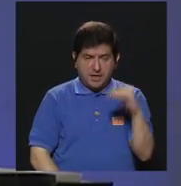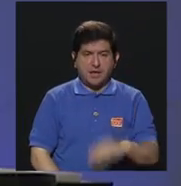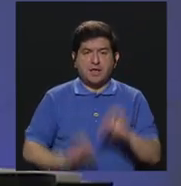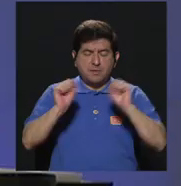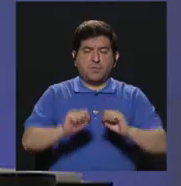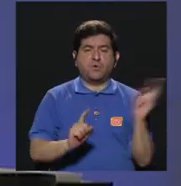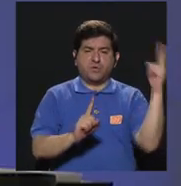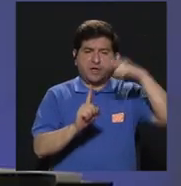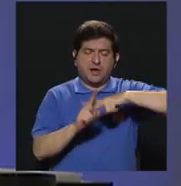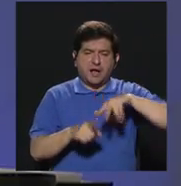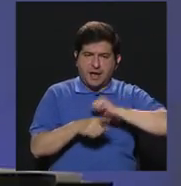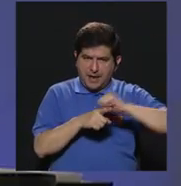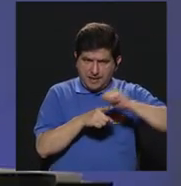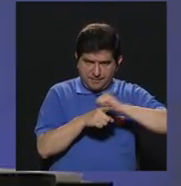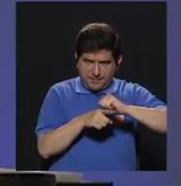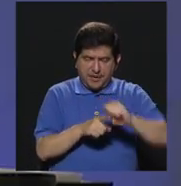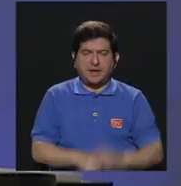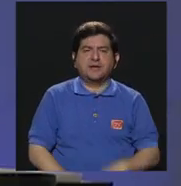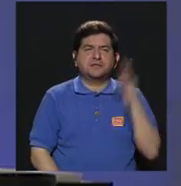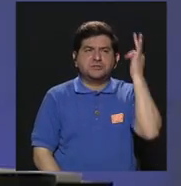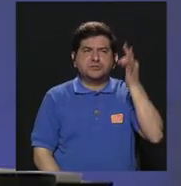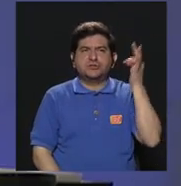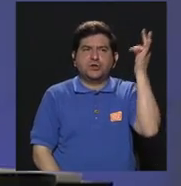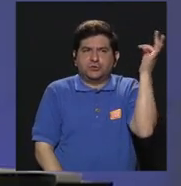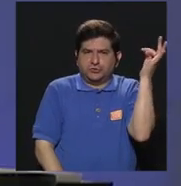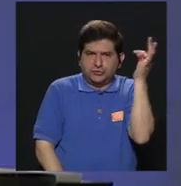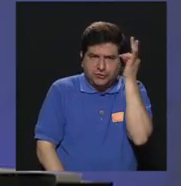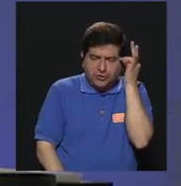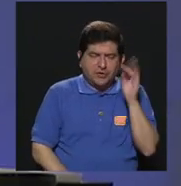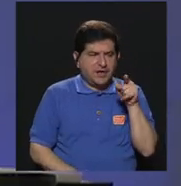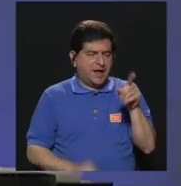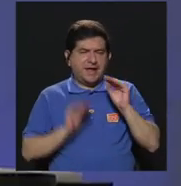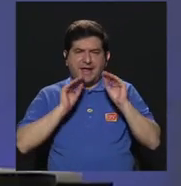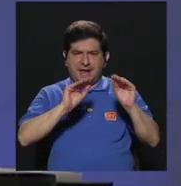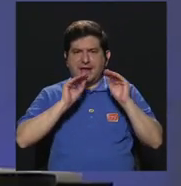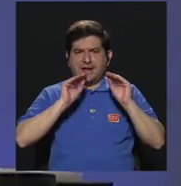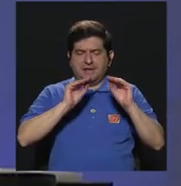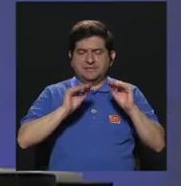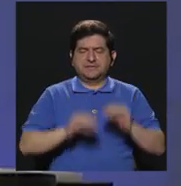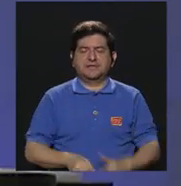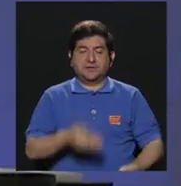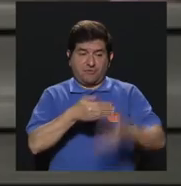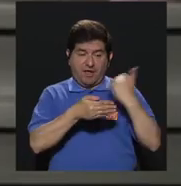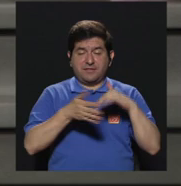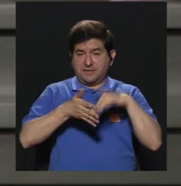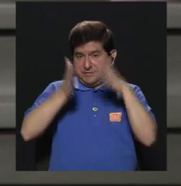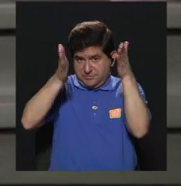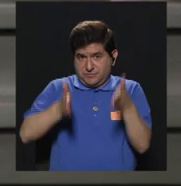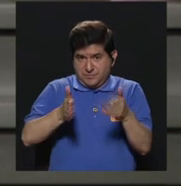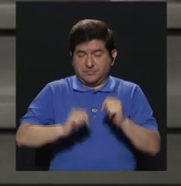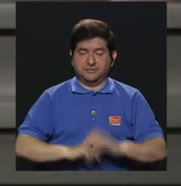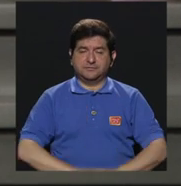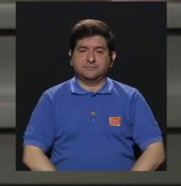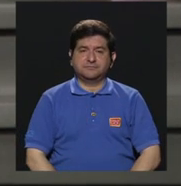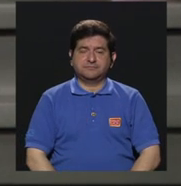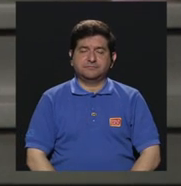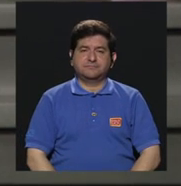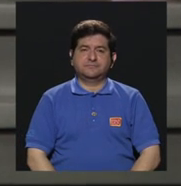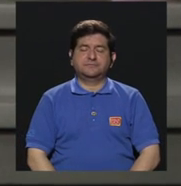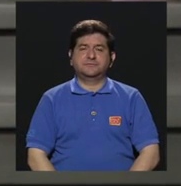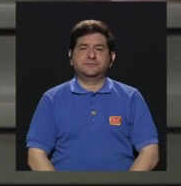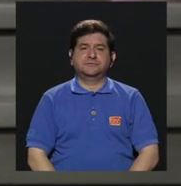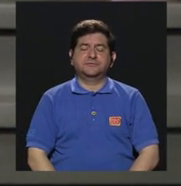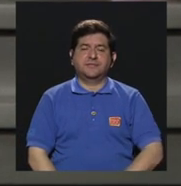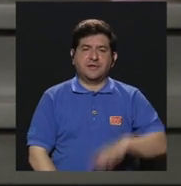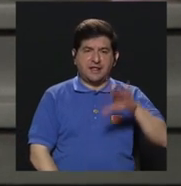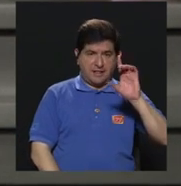a la práctica la teoría académica que enseñó a sus estudiantes. Don Daniel tuvo